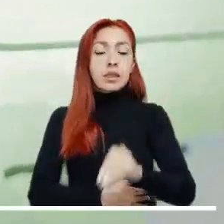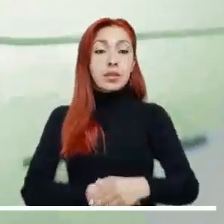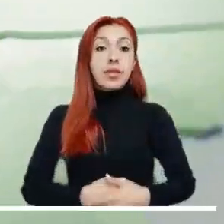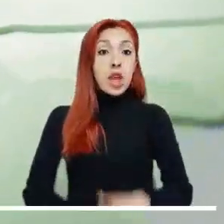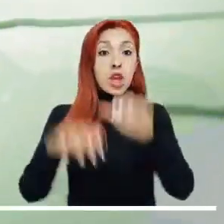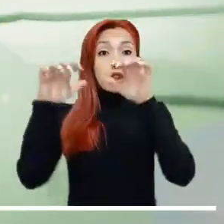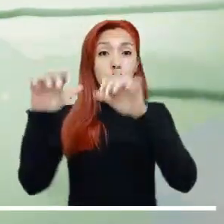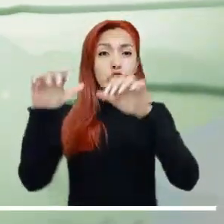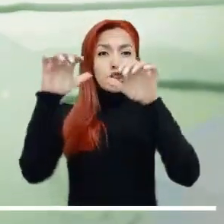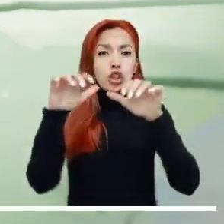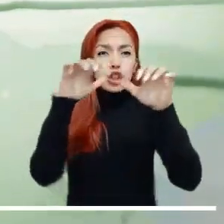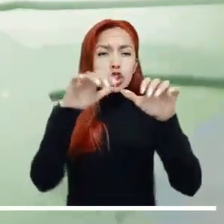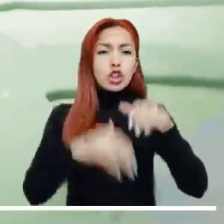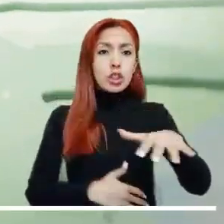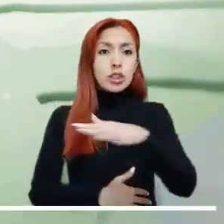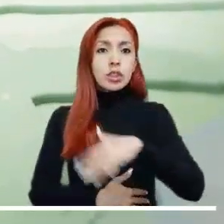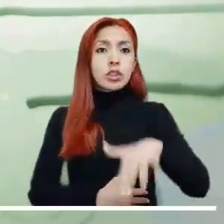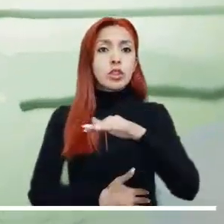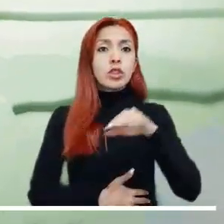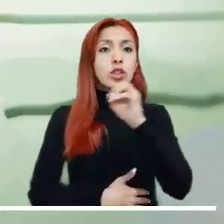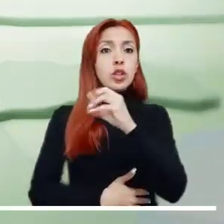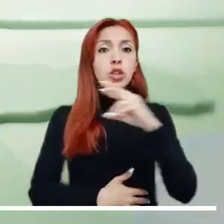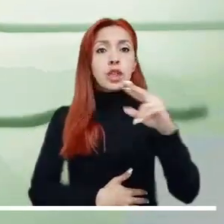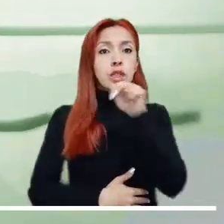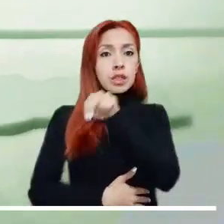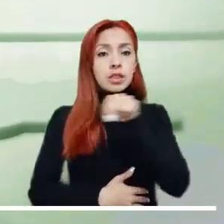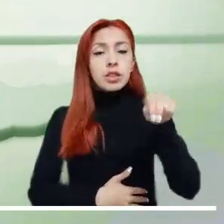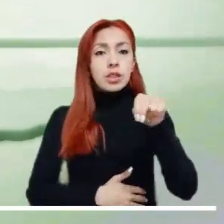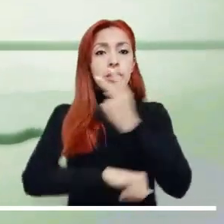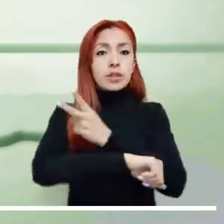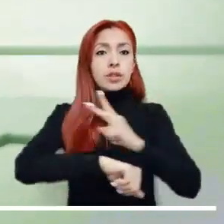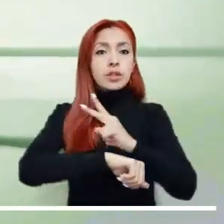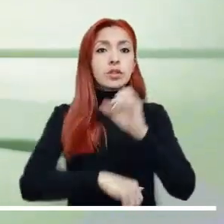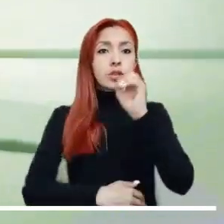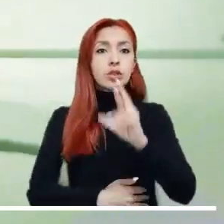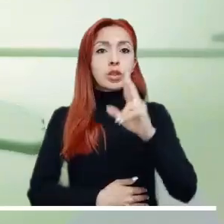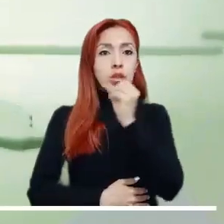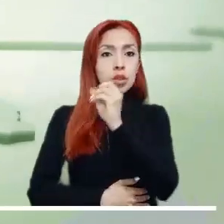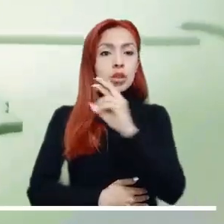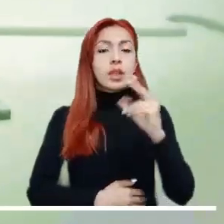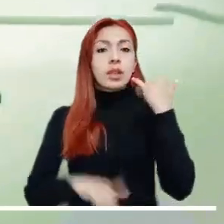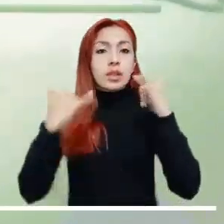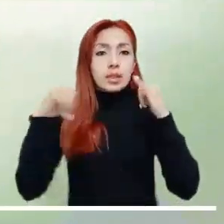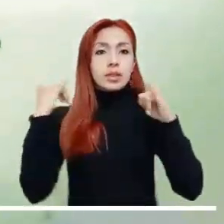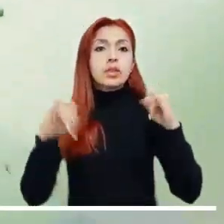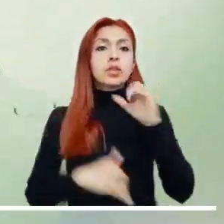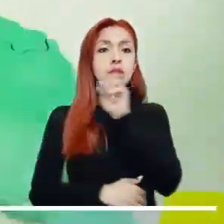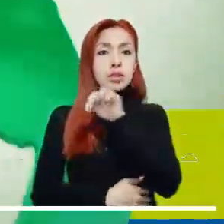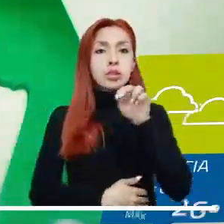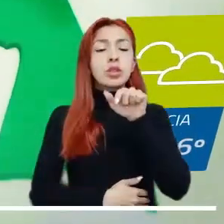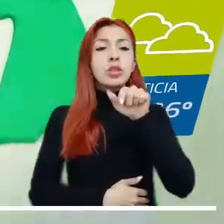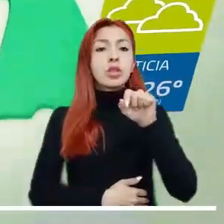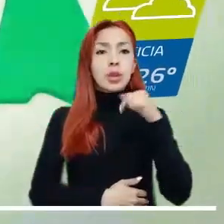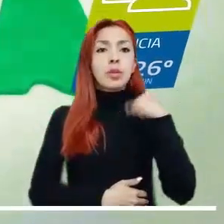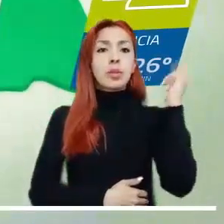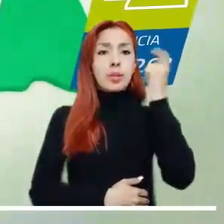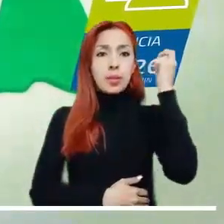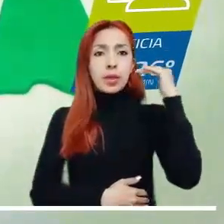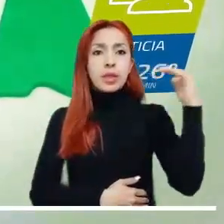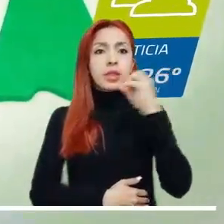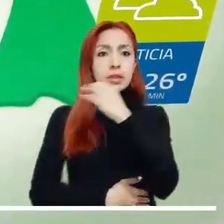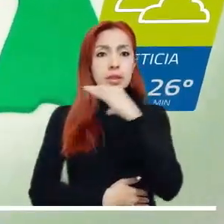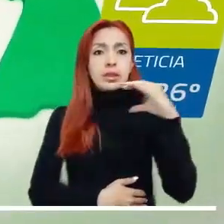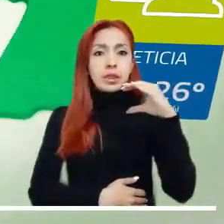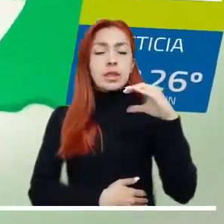podrían extenderse por el oriente y norte de Vichada, suroriente de Casanare, norte y occidente de Meta y occidente de